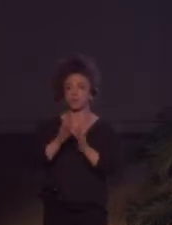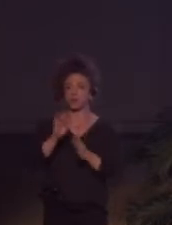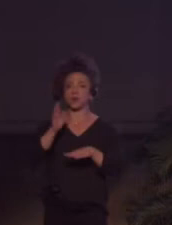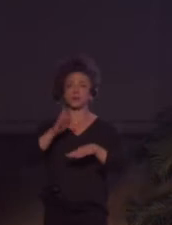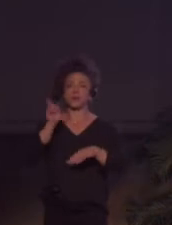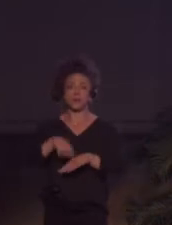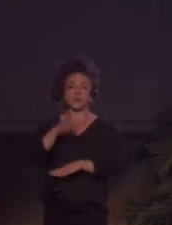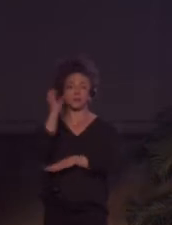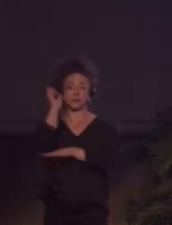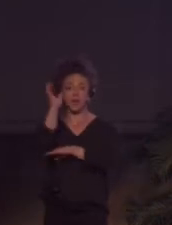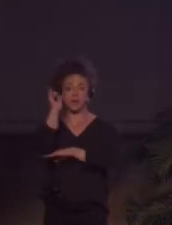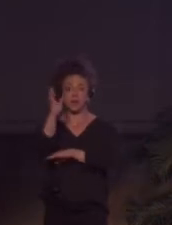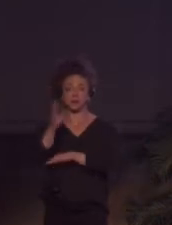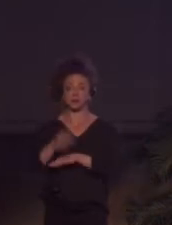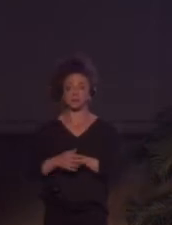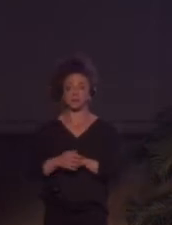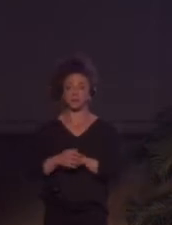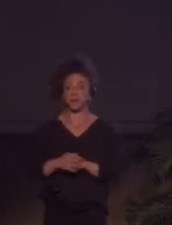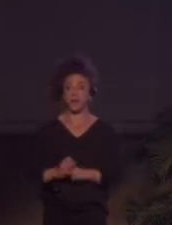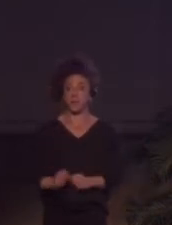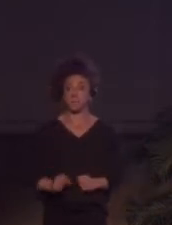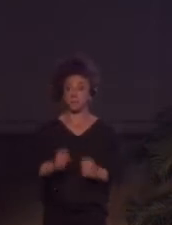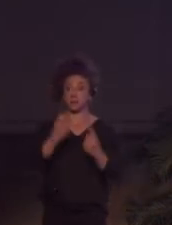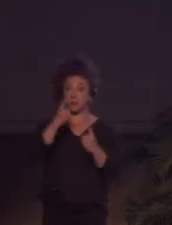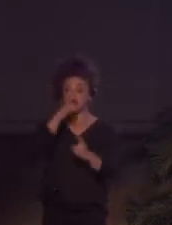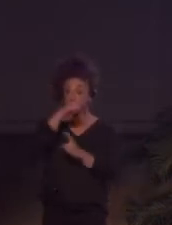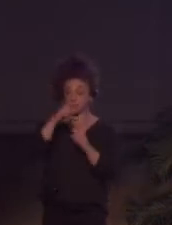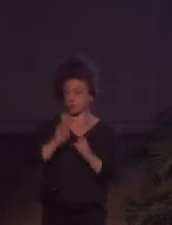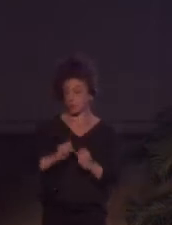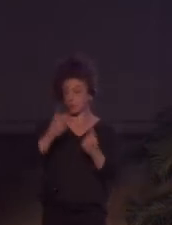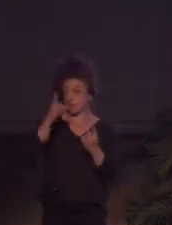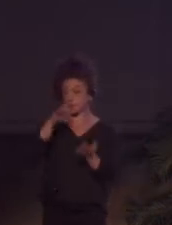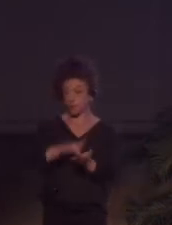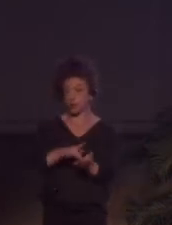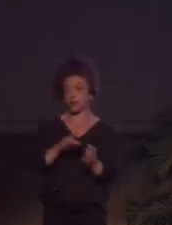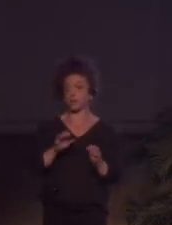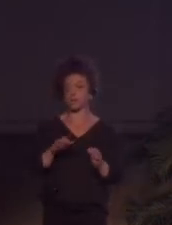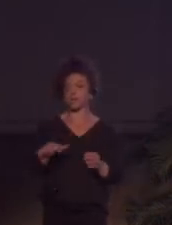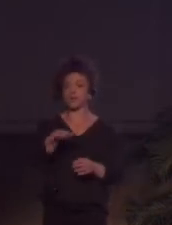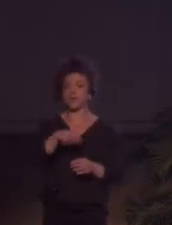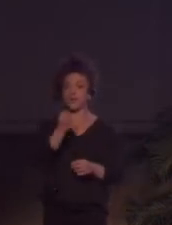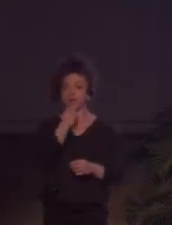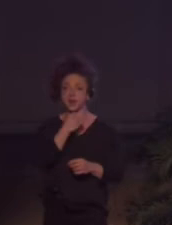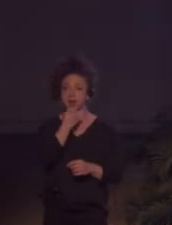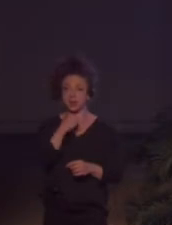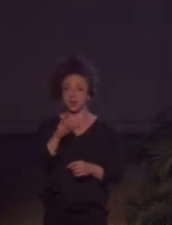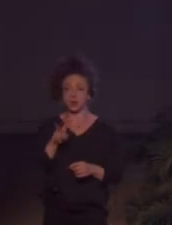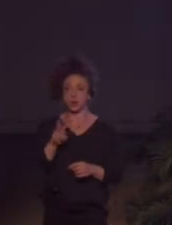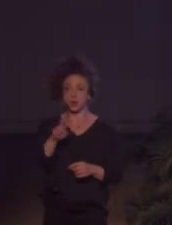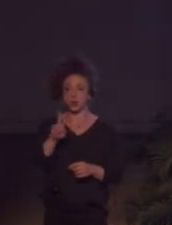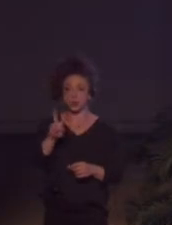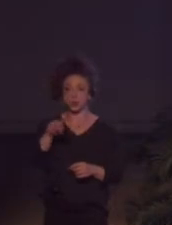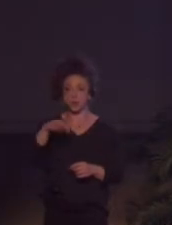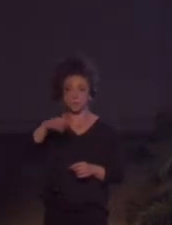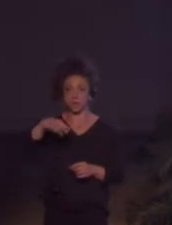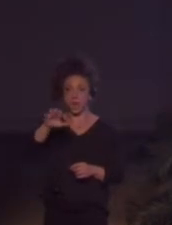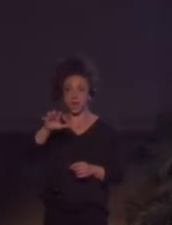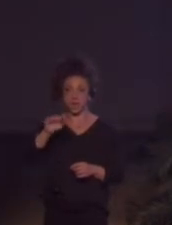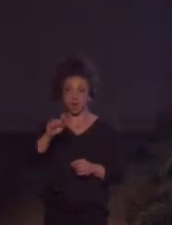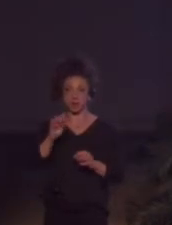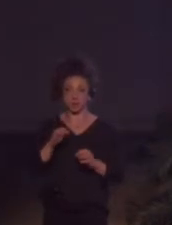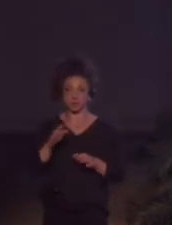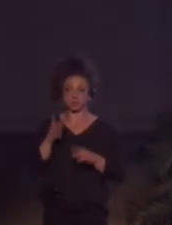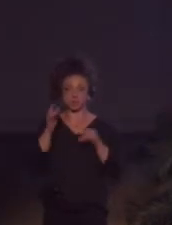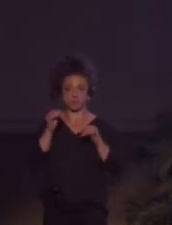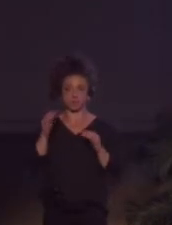Hernaniko Urumea zentro autogestionatuan, eta urrengoak izan ziren online, bazkenean pandemia medio,